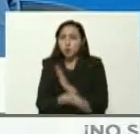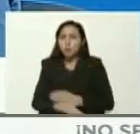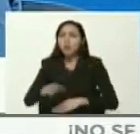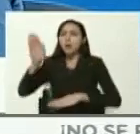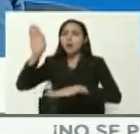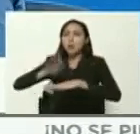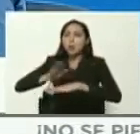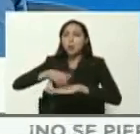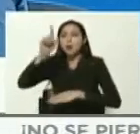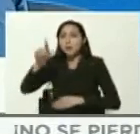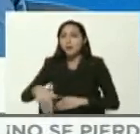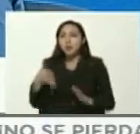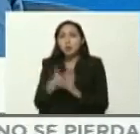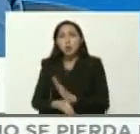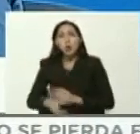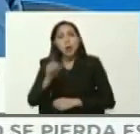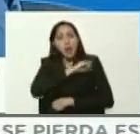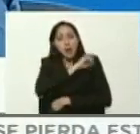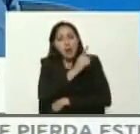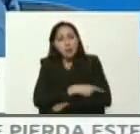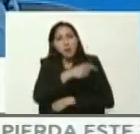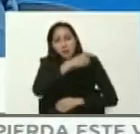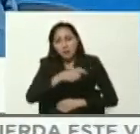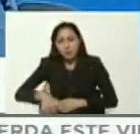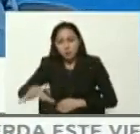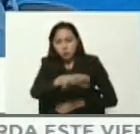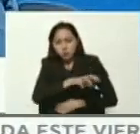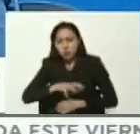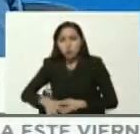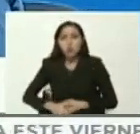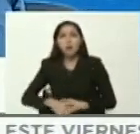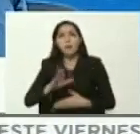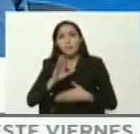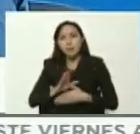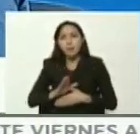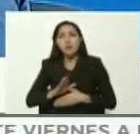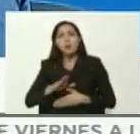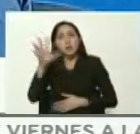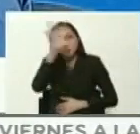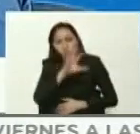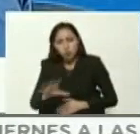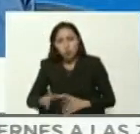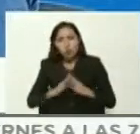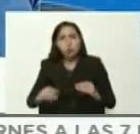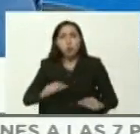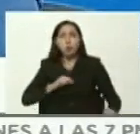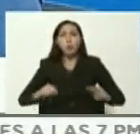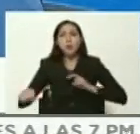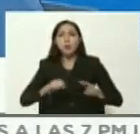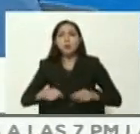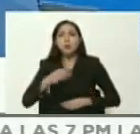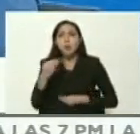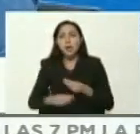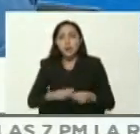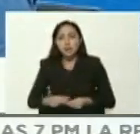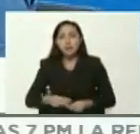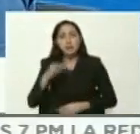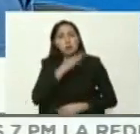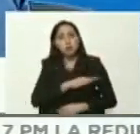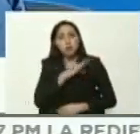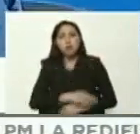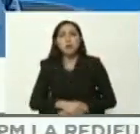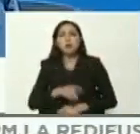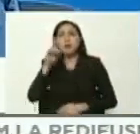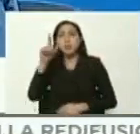convocamos además a todas las fuerzas vivas del Congreso Bicentenario de los Pueblos, a todos los movimientos sociales. Debo reportarle, presidente,